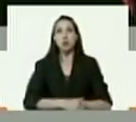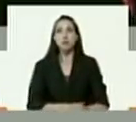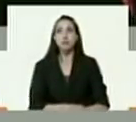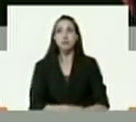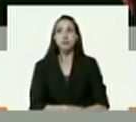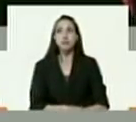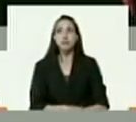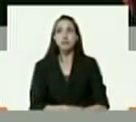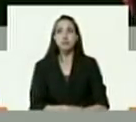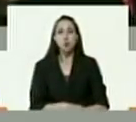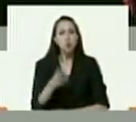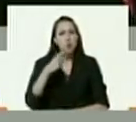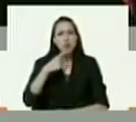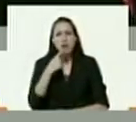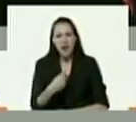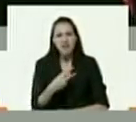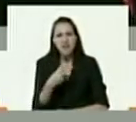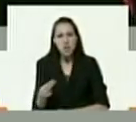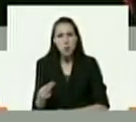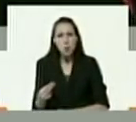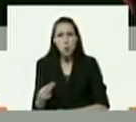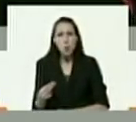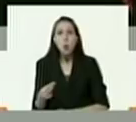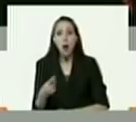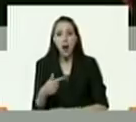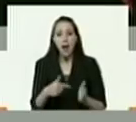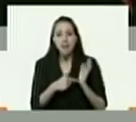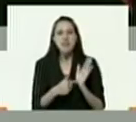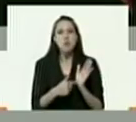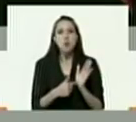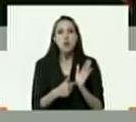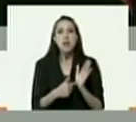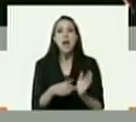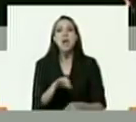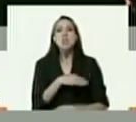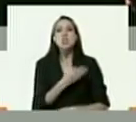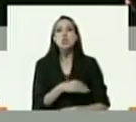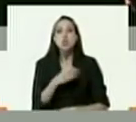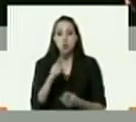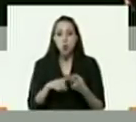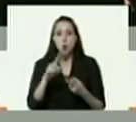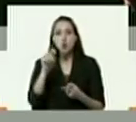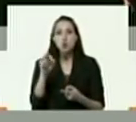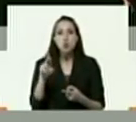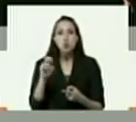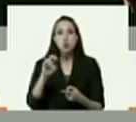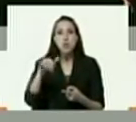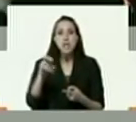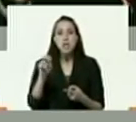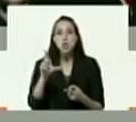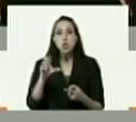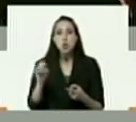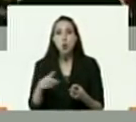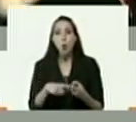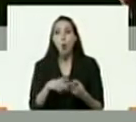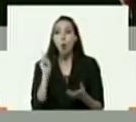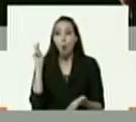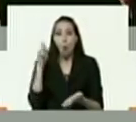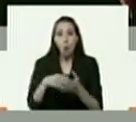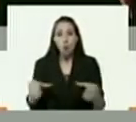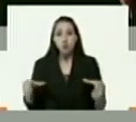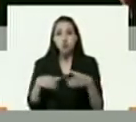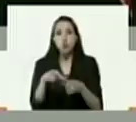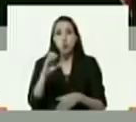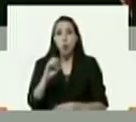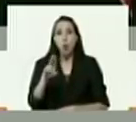Lo van a negar. Esto demuestra. Fíjense, el señor Holmes Trujillo fue a la OEA y no mostró nada, sino unas láminas